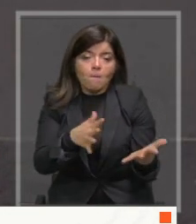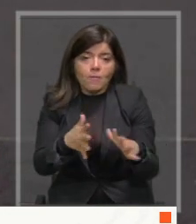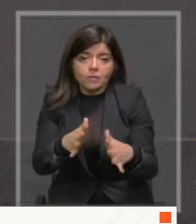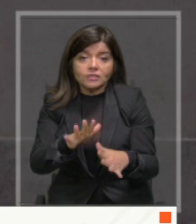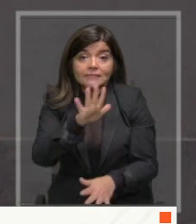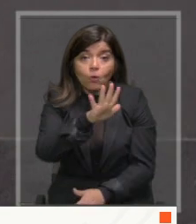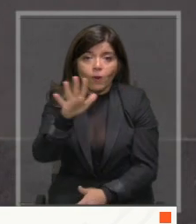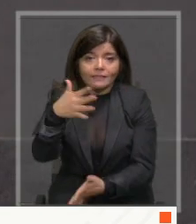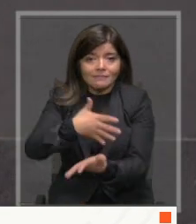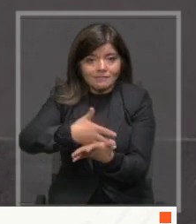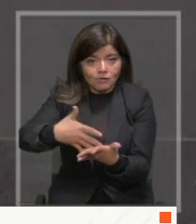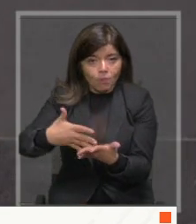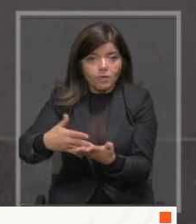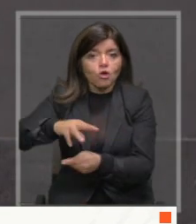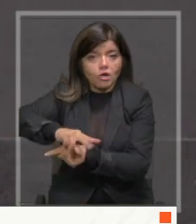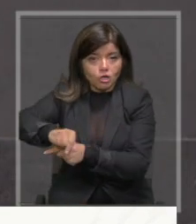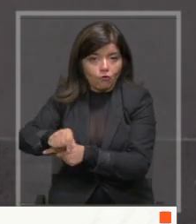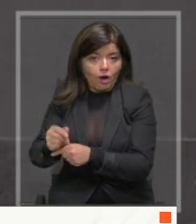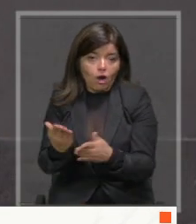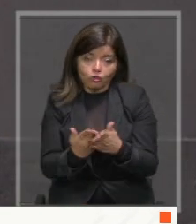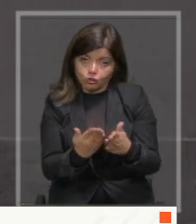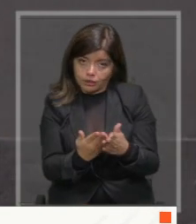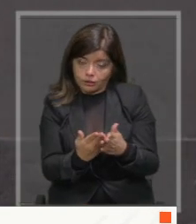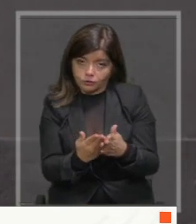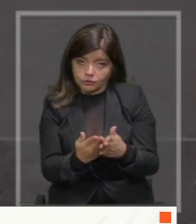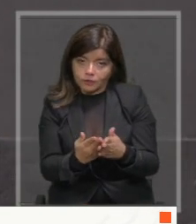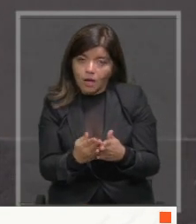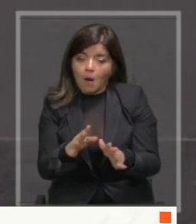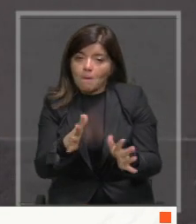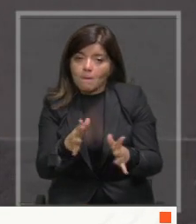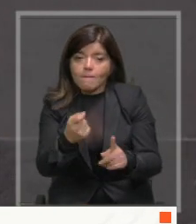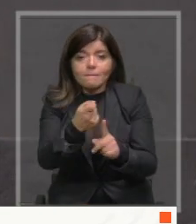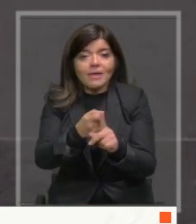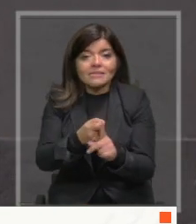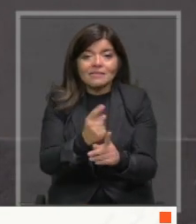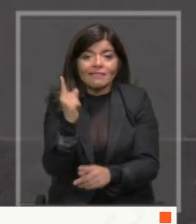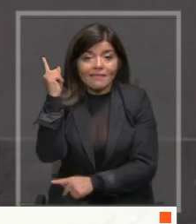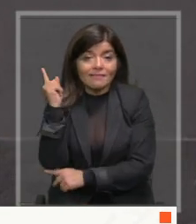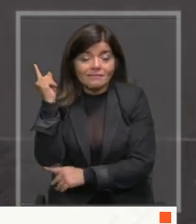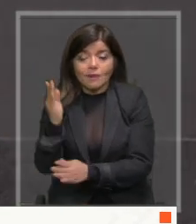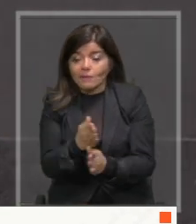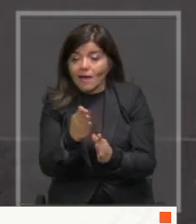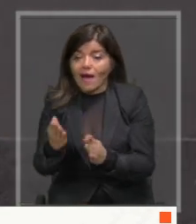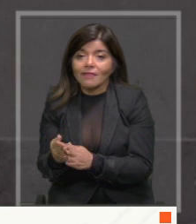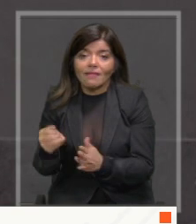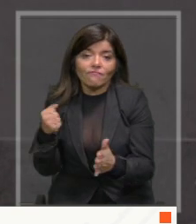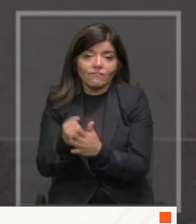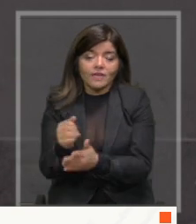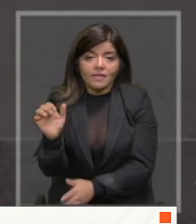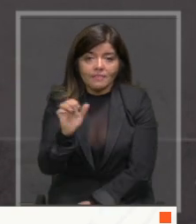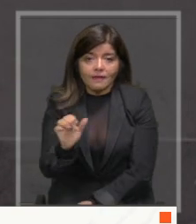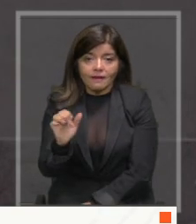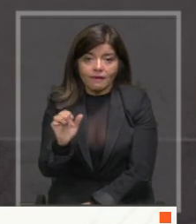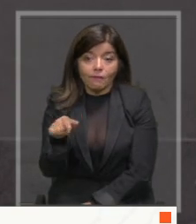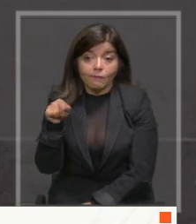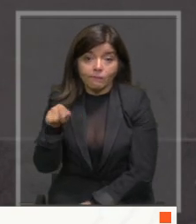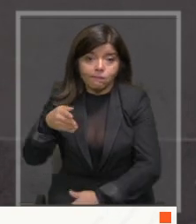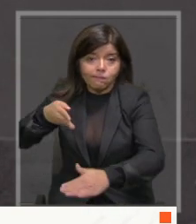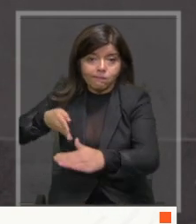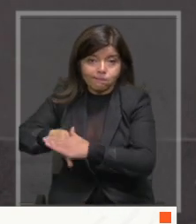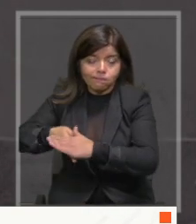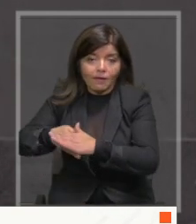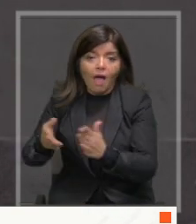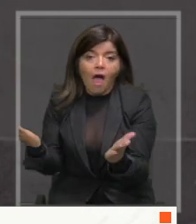55 millones de pesos. Ya, esto se viene desarrollando entre los meses de diciembre a fines de enero, donde irrumpieron en un